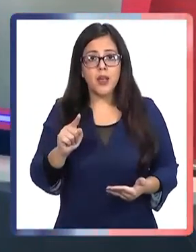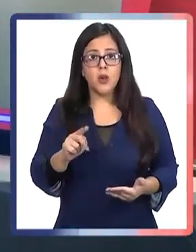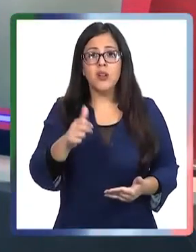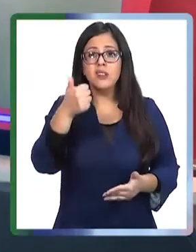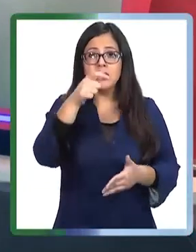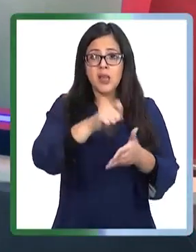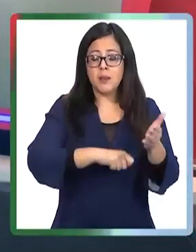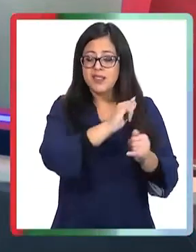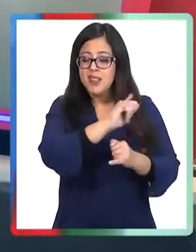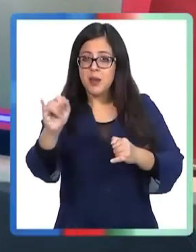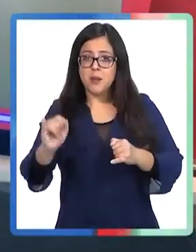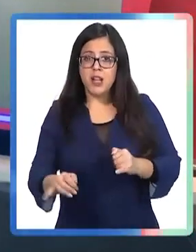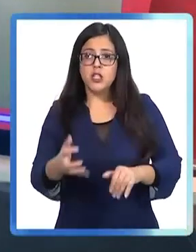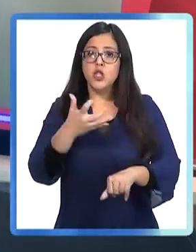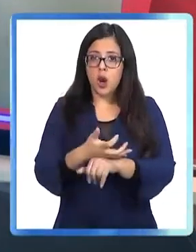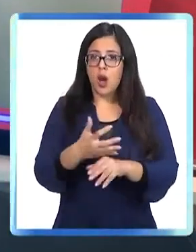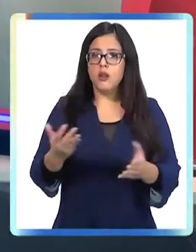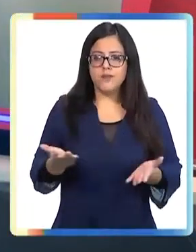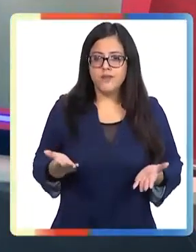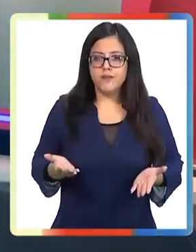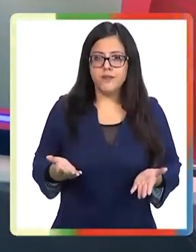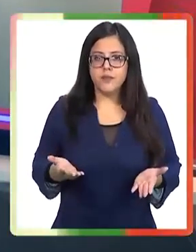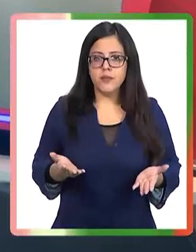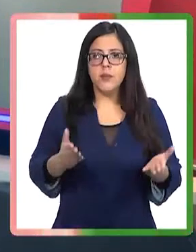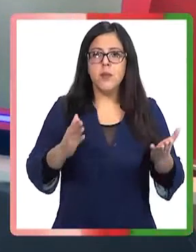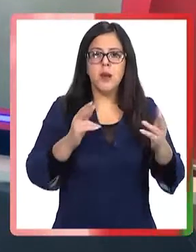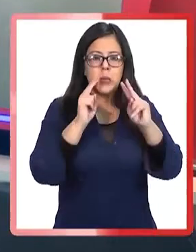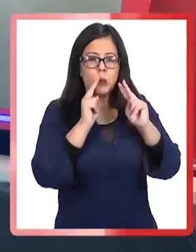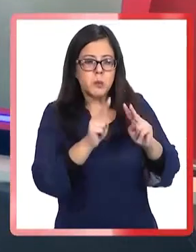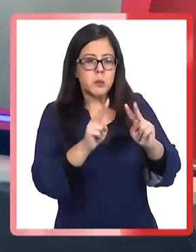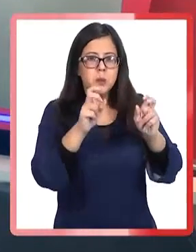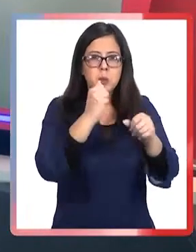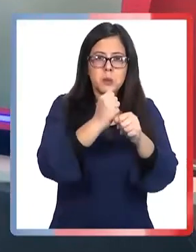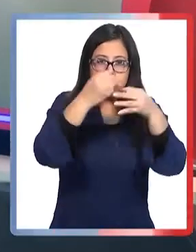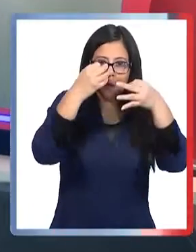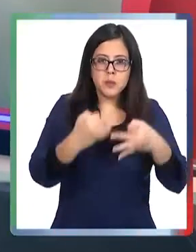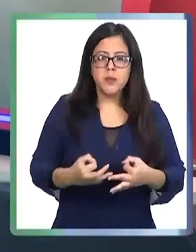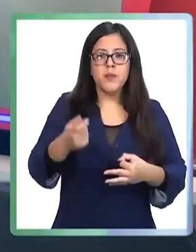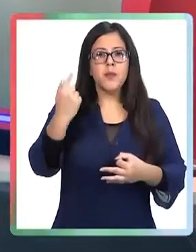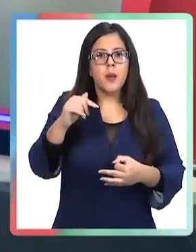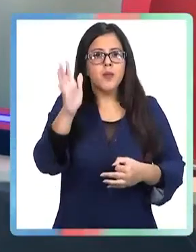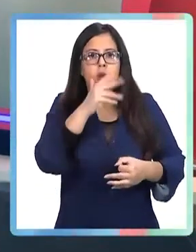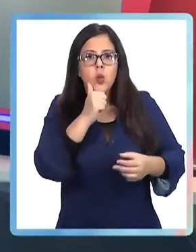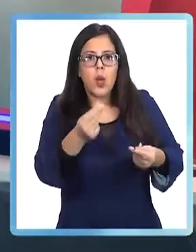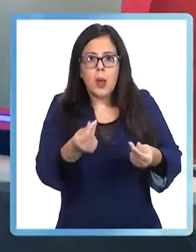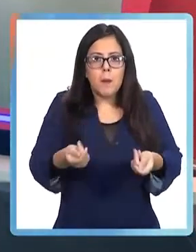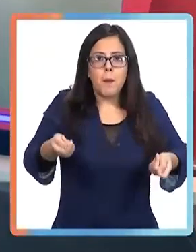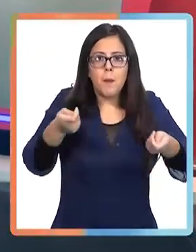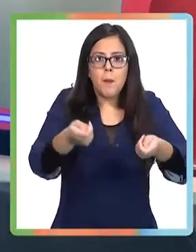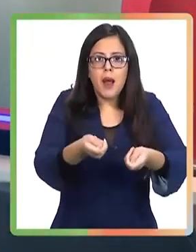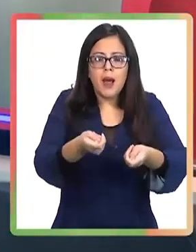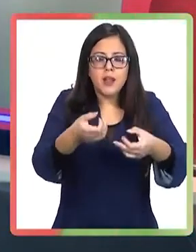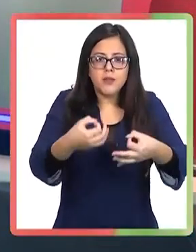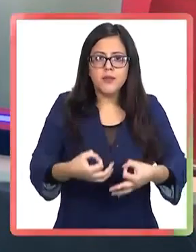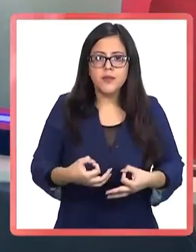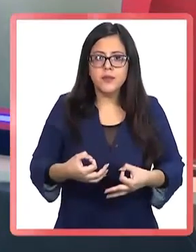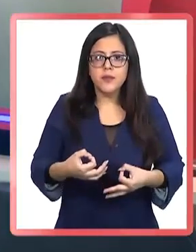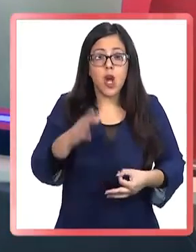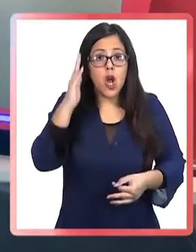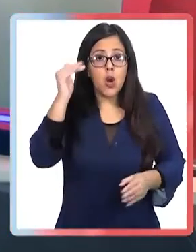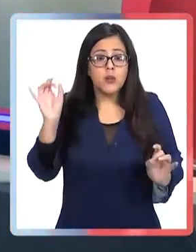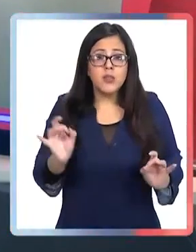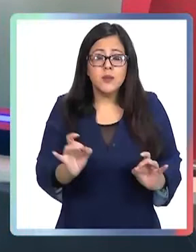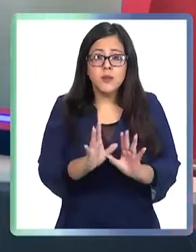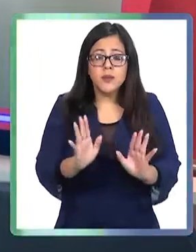pero tenemos 6 meses de plazo, se ha dicho, para tener ya, empezar a ver vías de trabajo concretas. Pero no hay recursos, por ejemplo, confirmados.